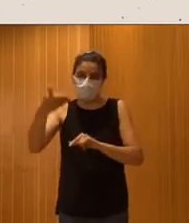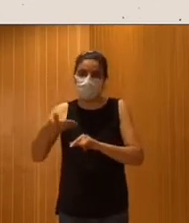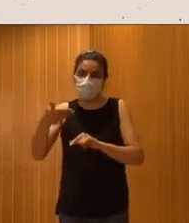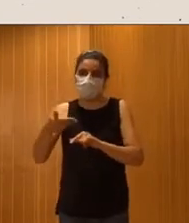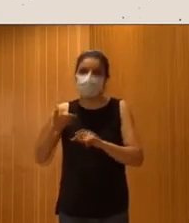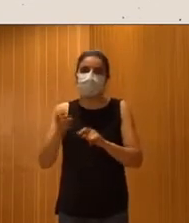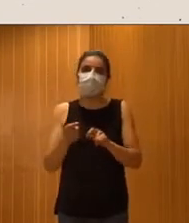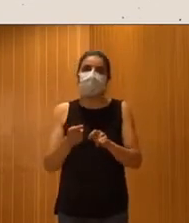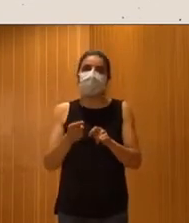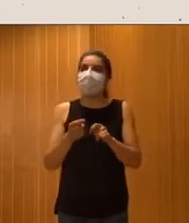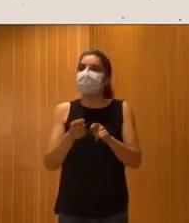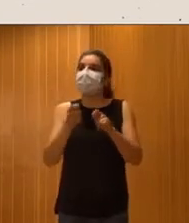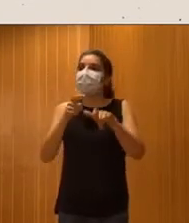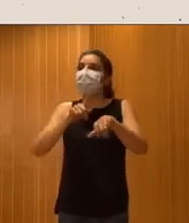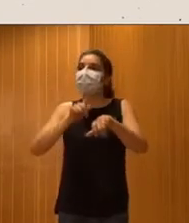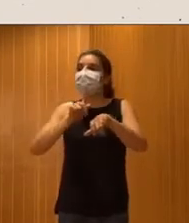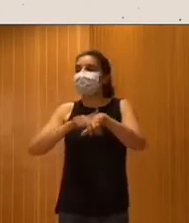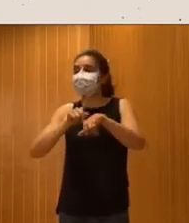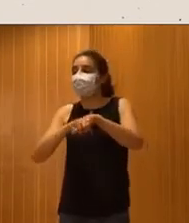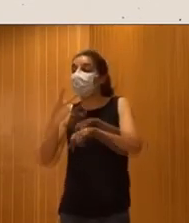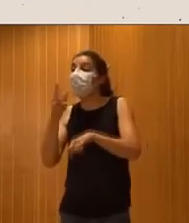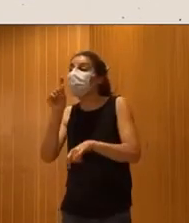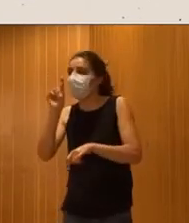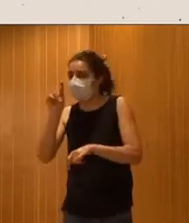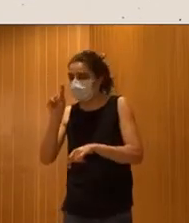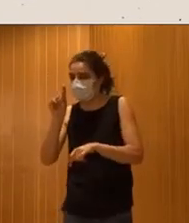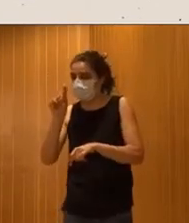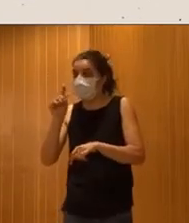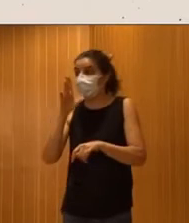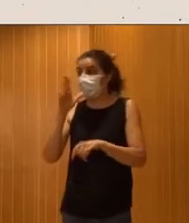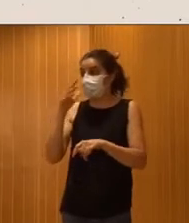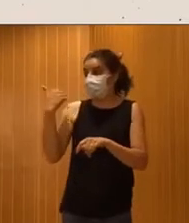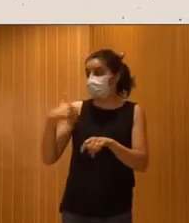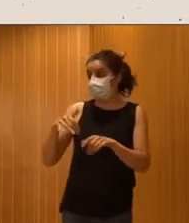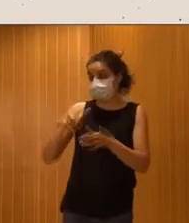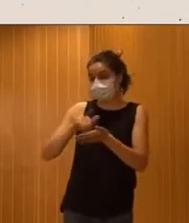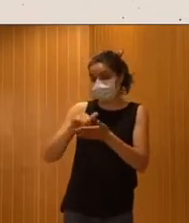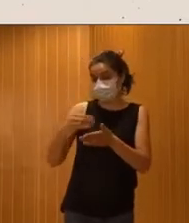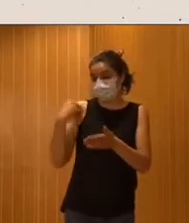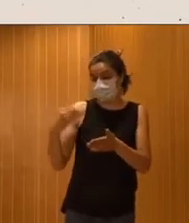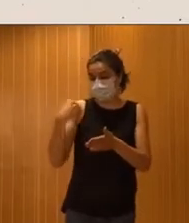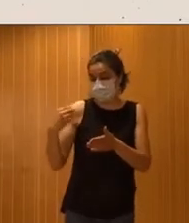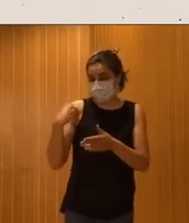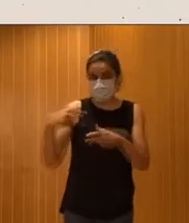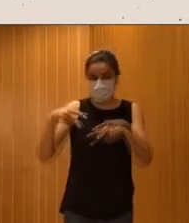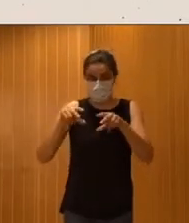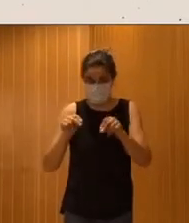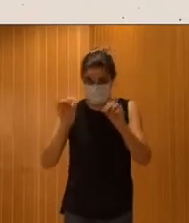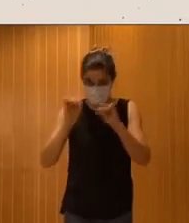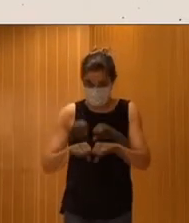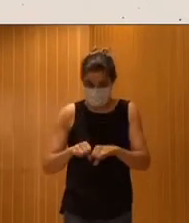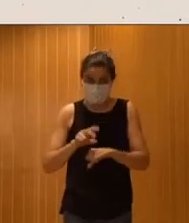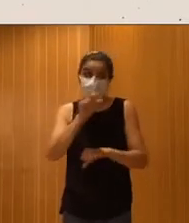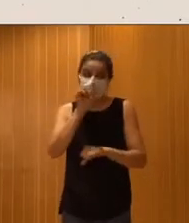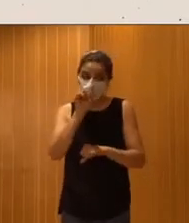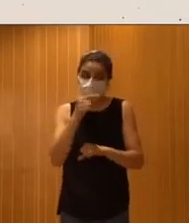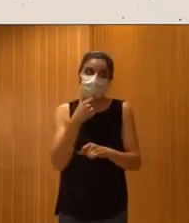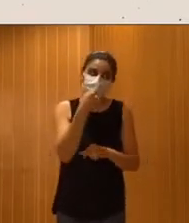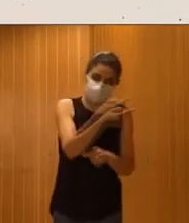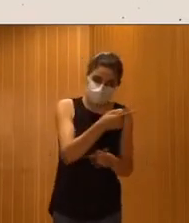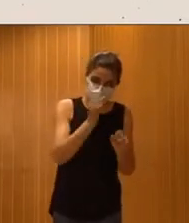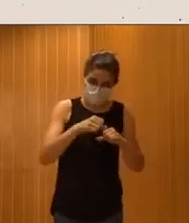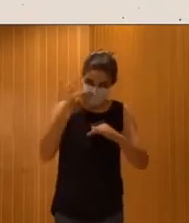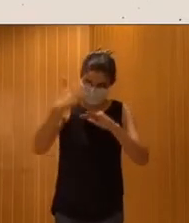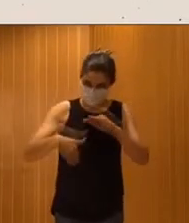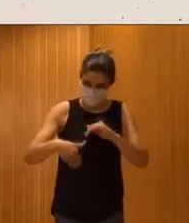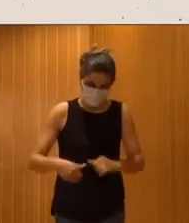2 minutillos o 3 minutillos para acabar, vale. Porque me están riñendo por WhatsApp. Entonces, traslado